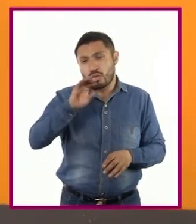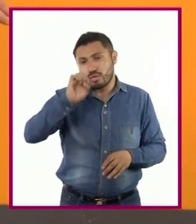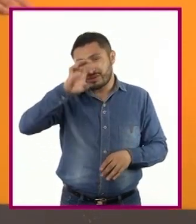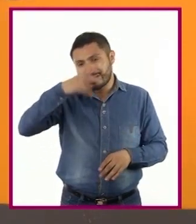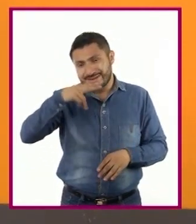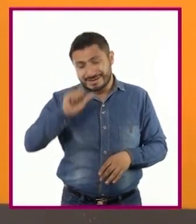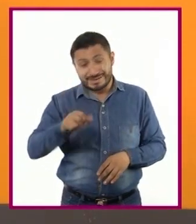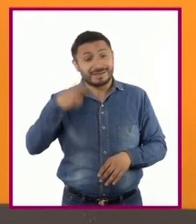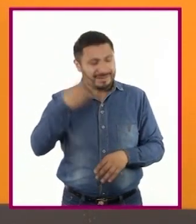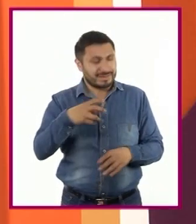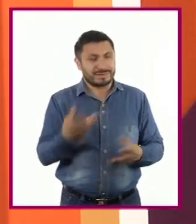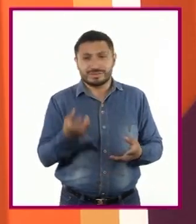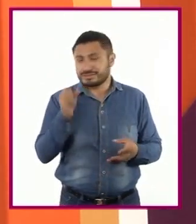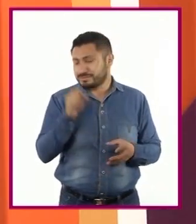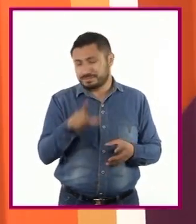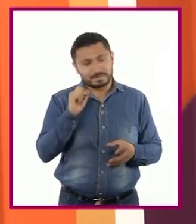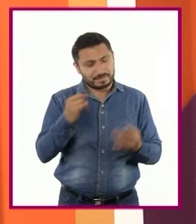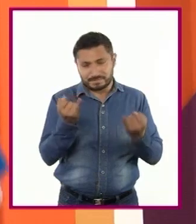es una cosecha.